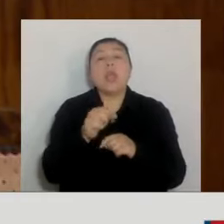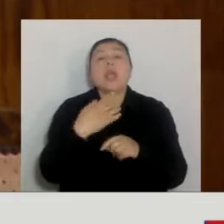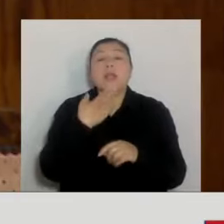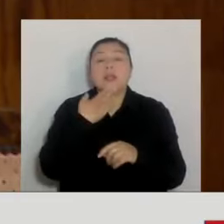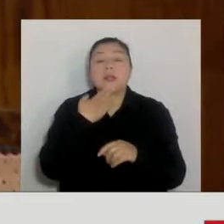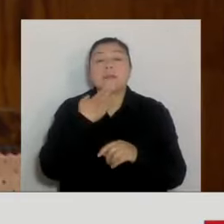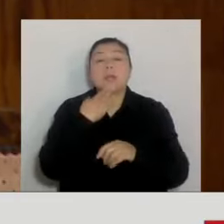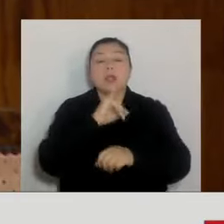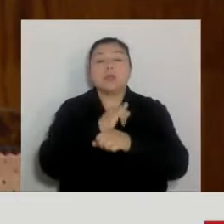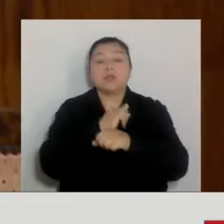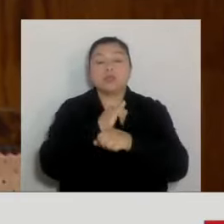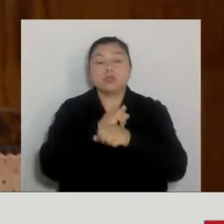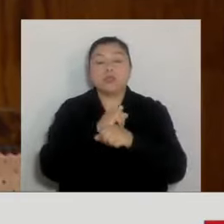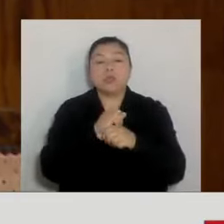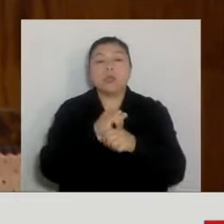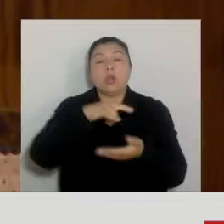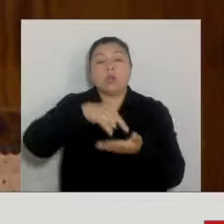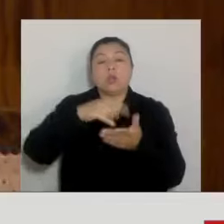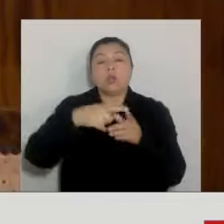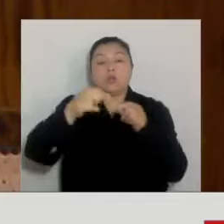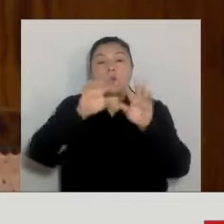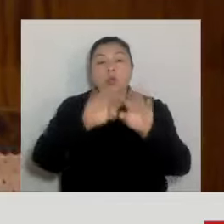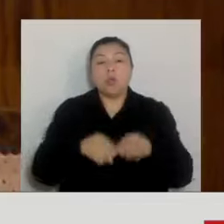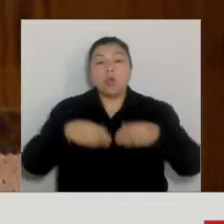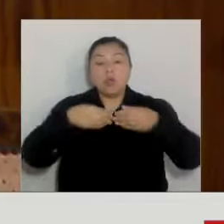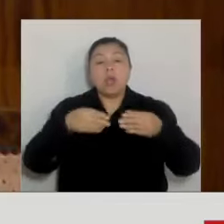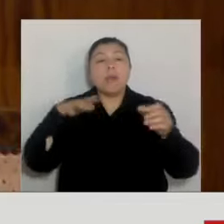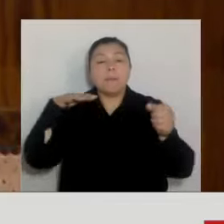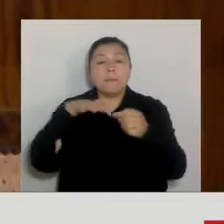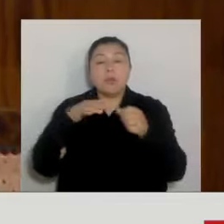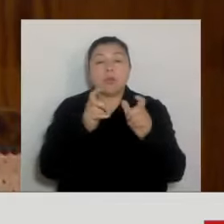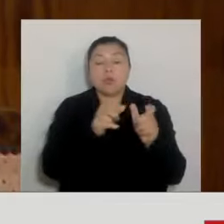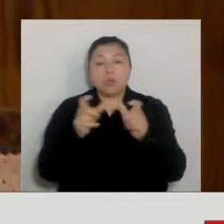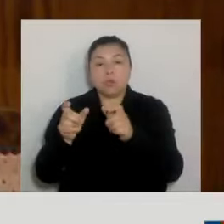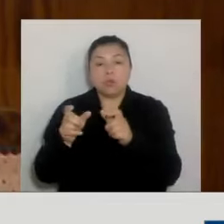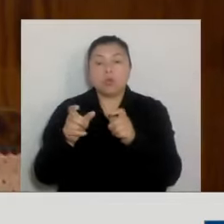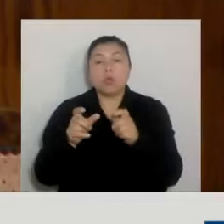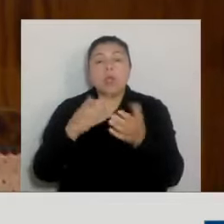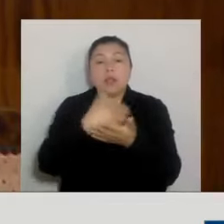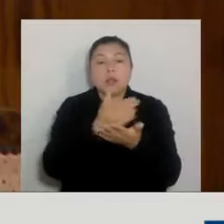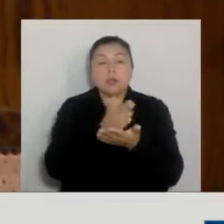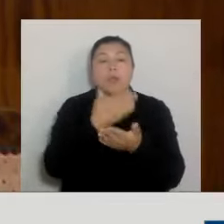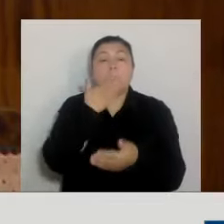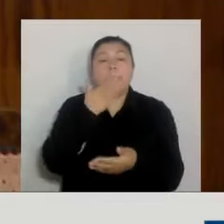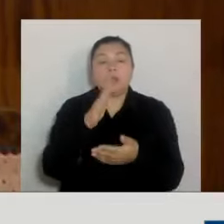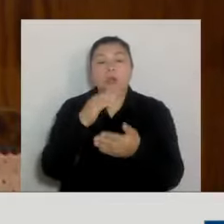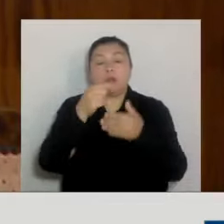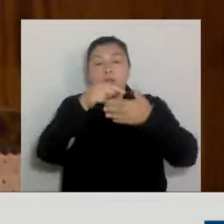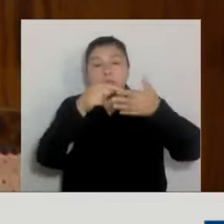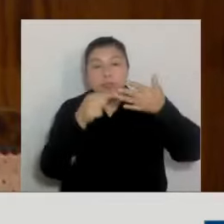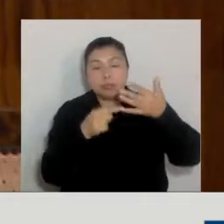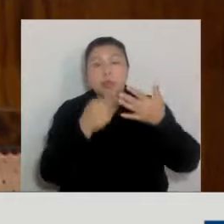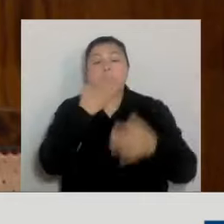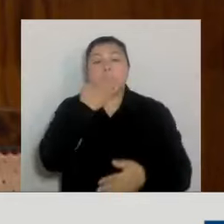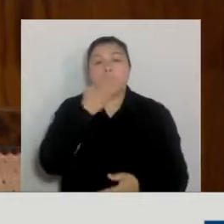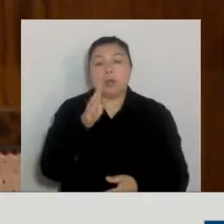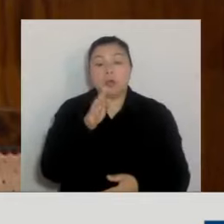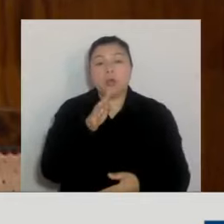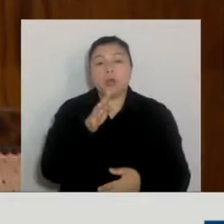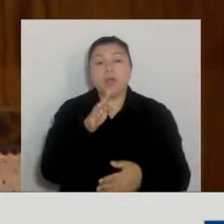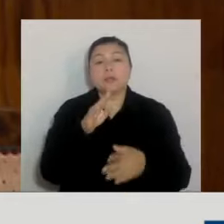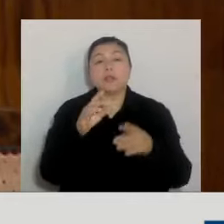al congreso nacional de los informes de impacto regulatorio y de los planes de mejora entre otras mejoras el texto del